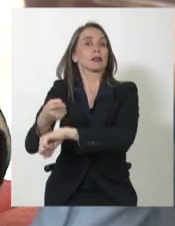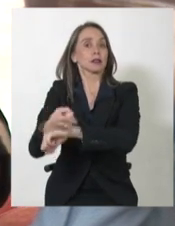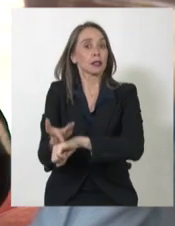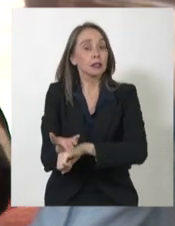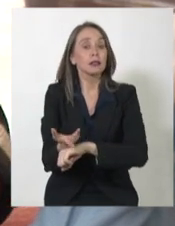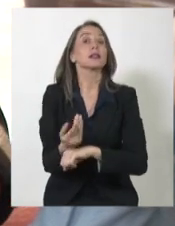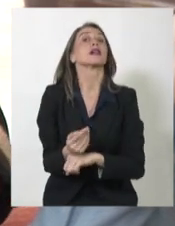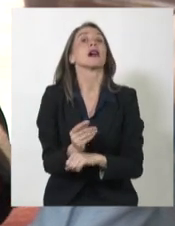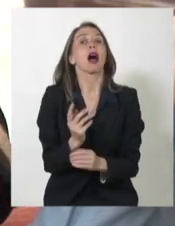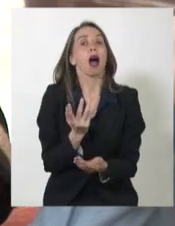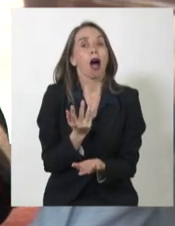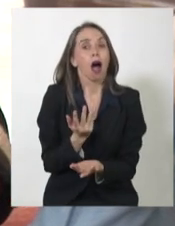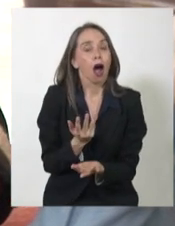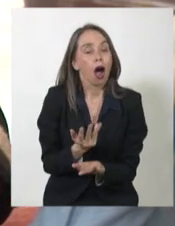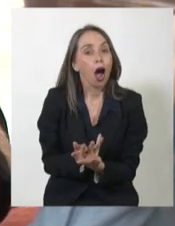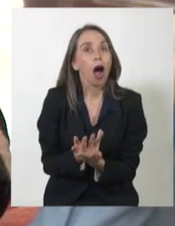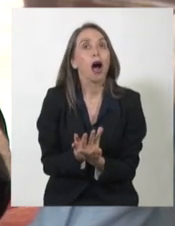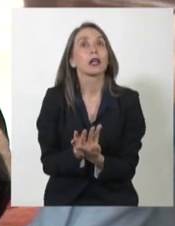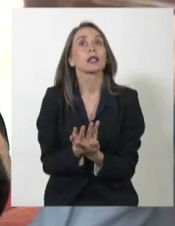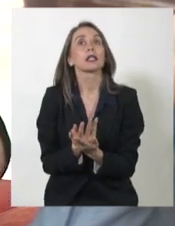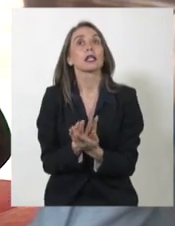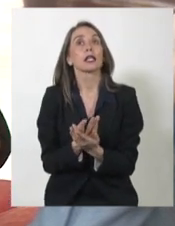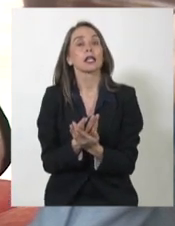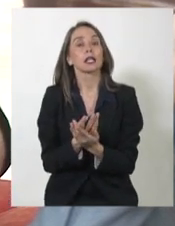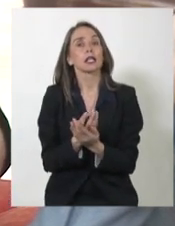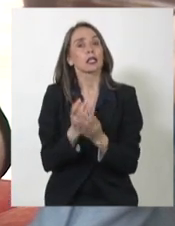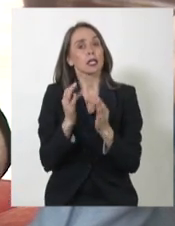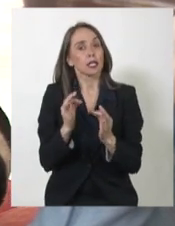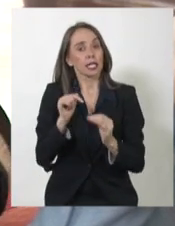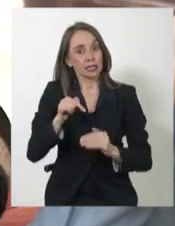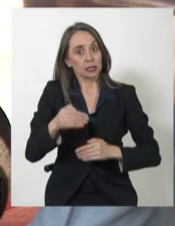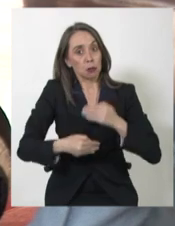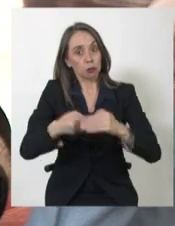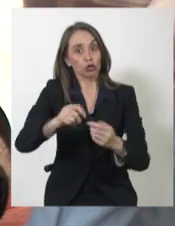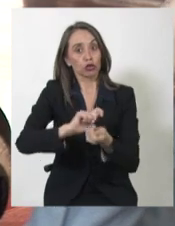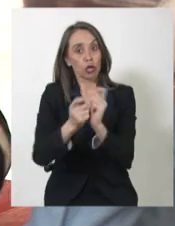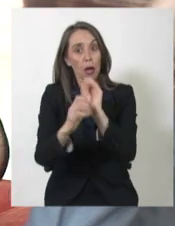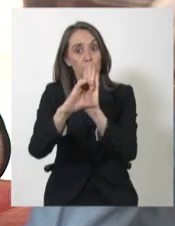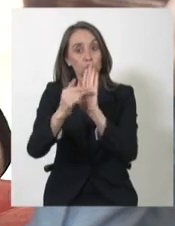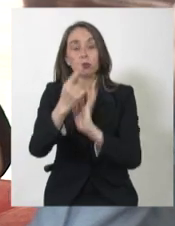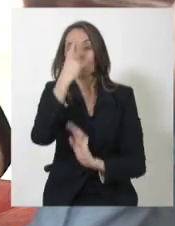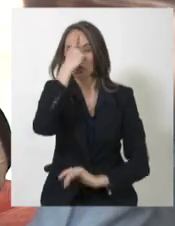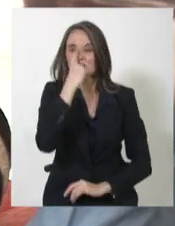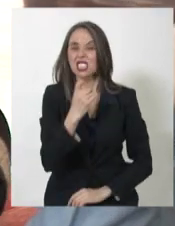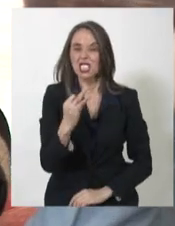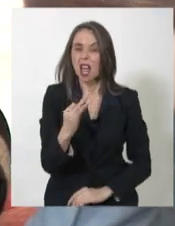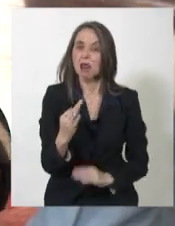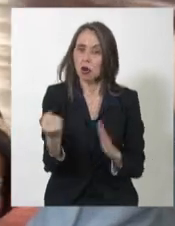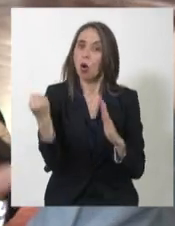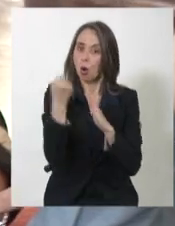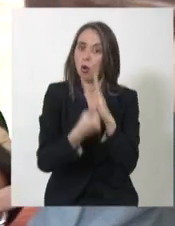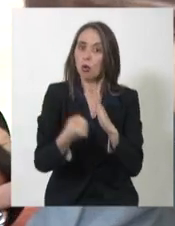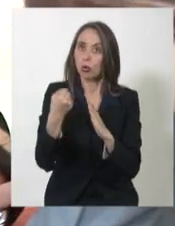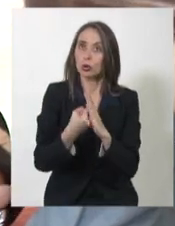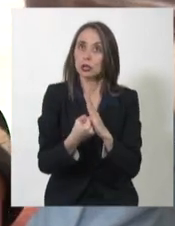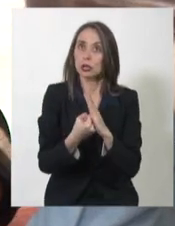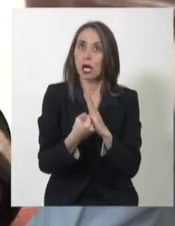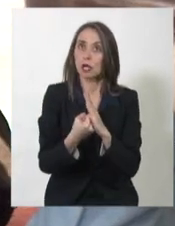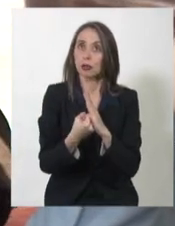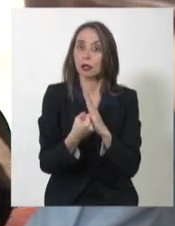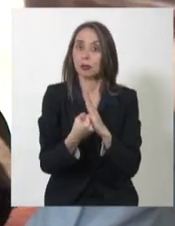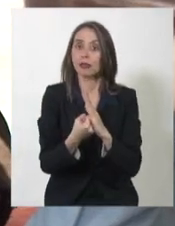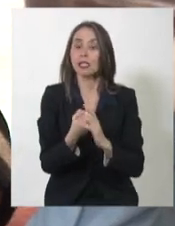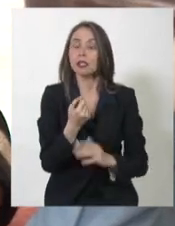un poco hay que tomarnos en serio este proceso y luchar por la palabra,